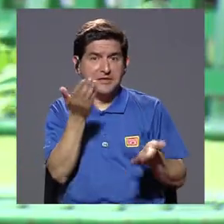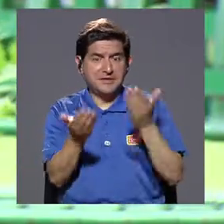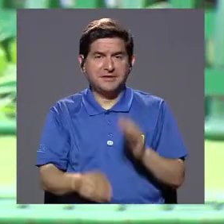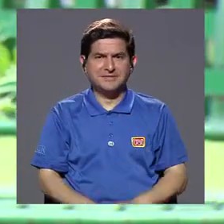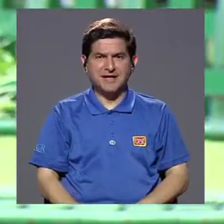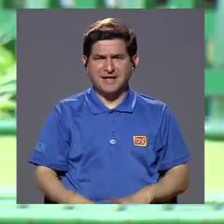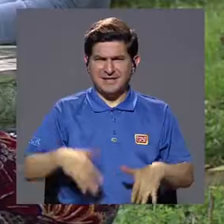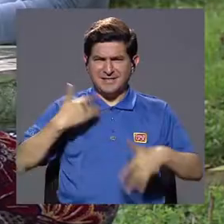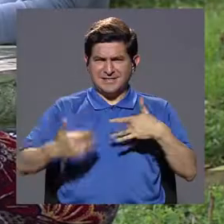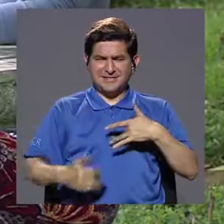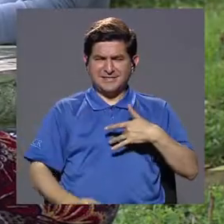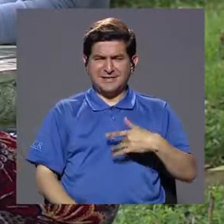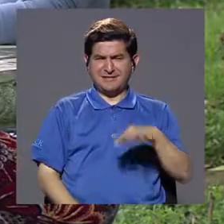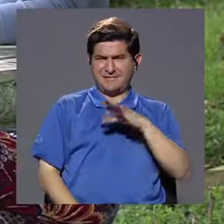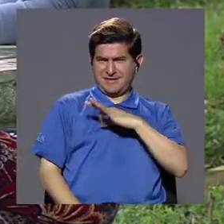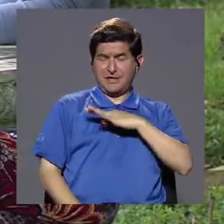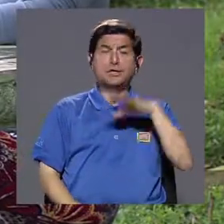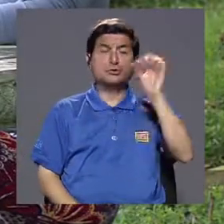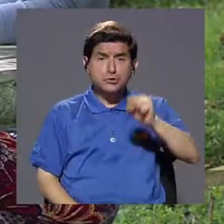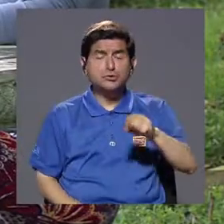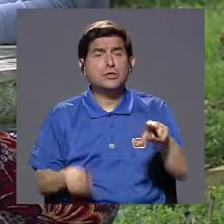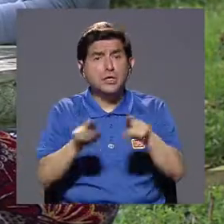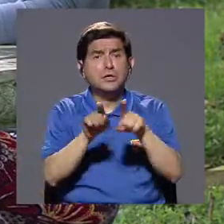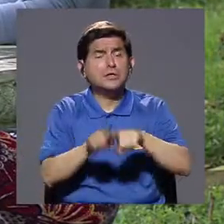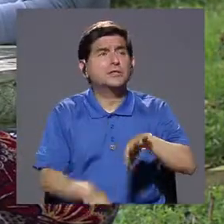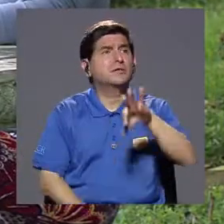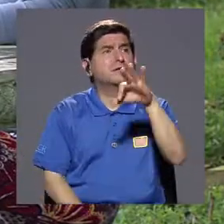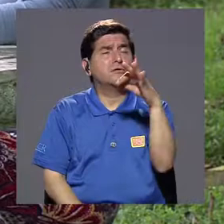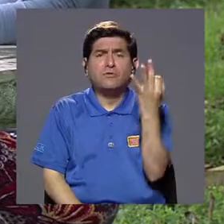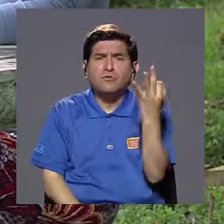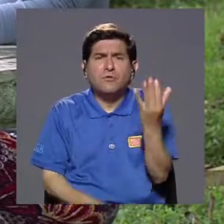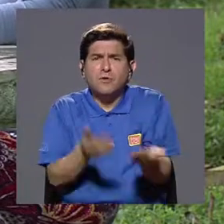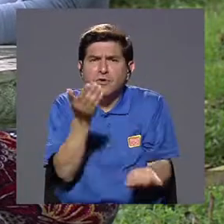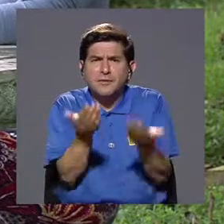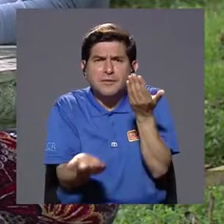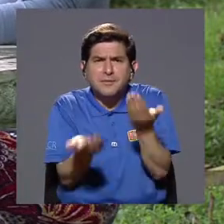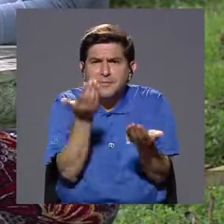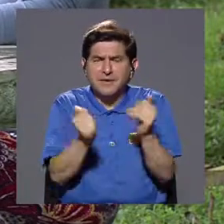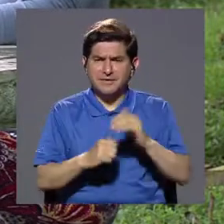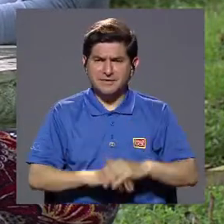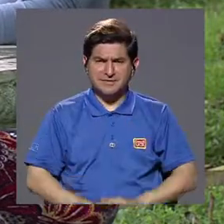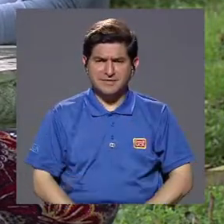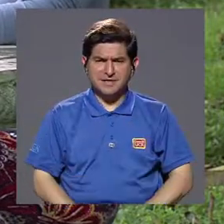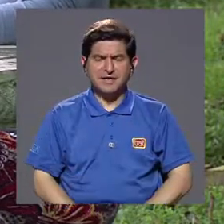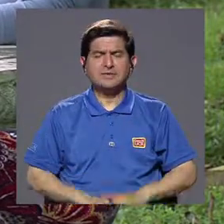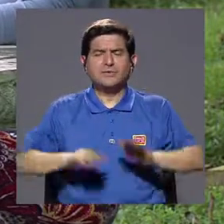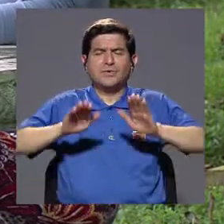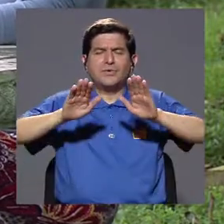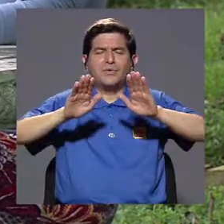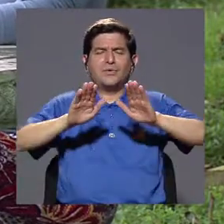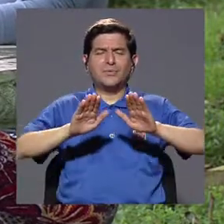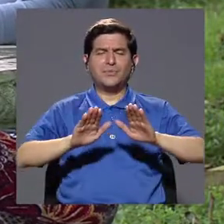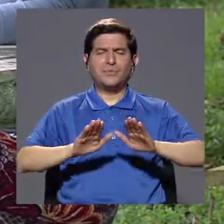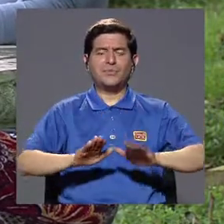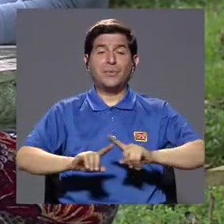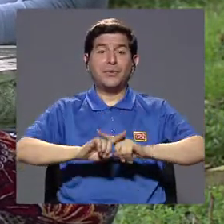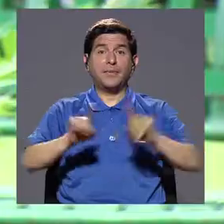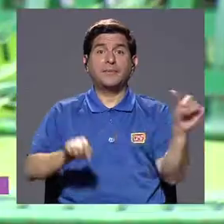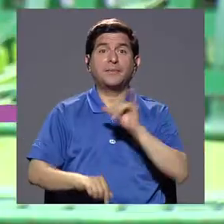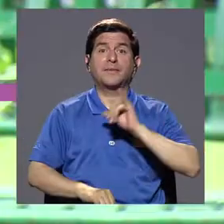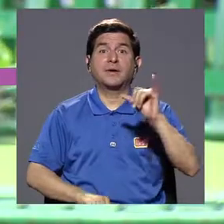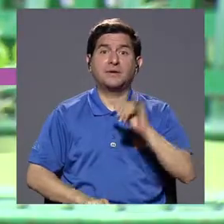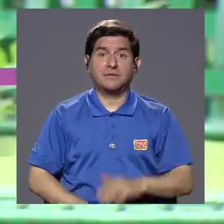tener un bienestar sin bienestar y un modo de relajarnos pero también